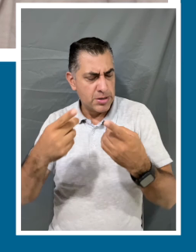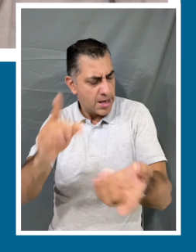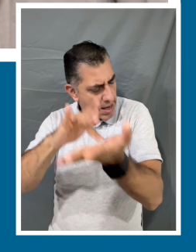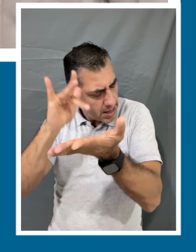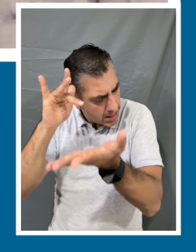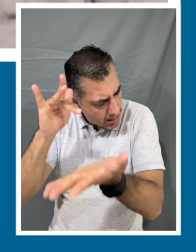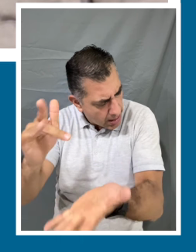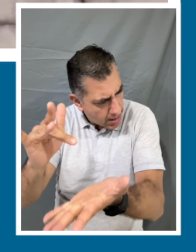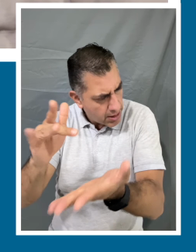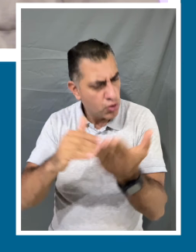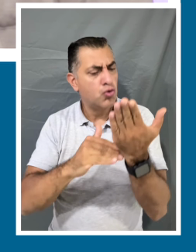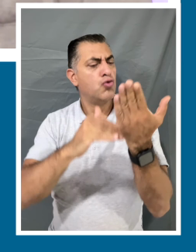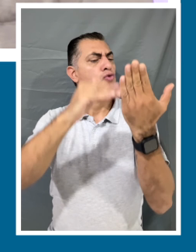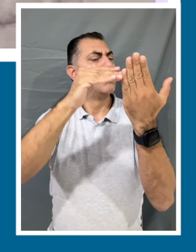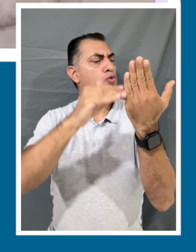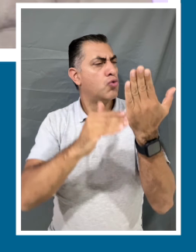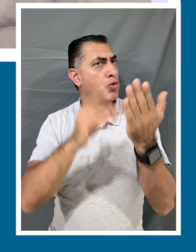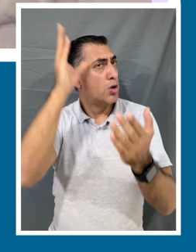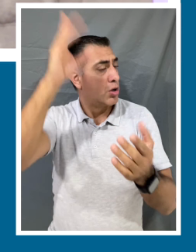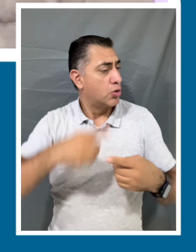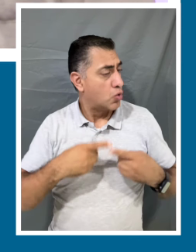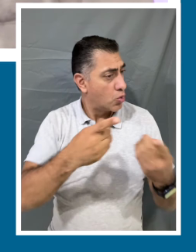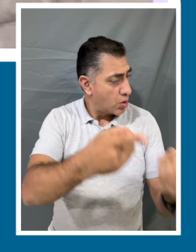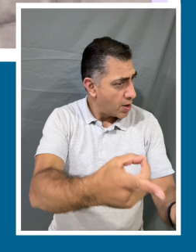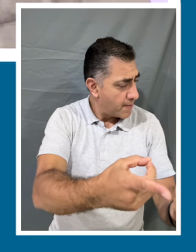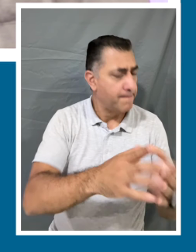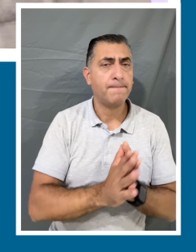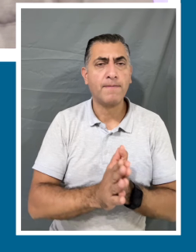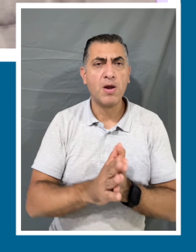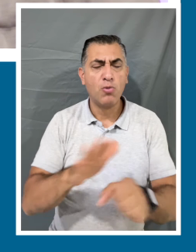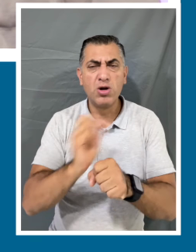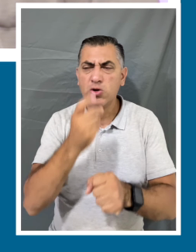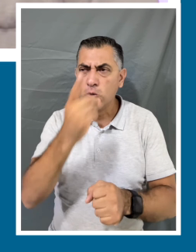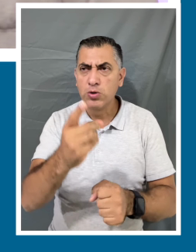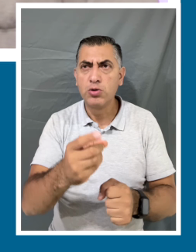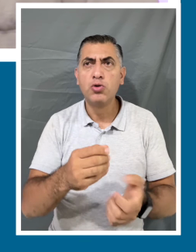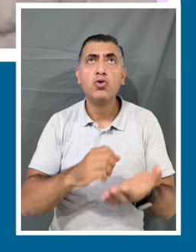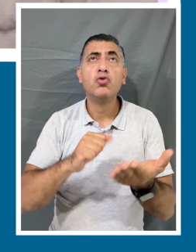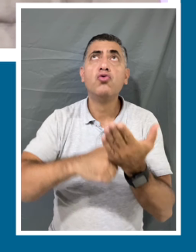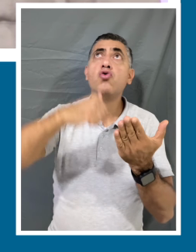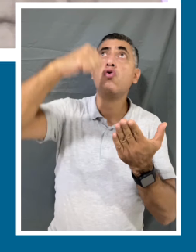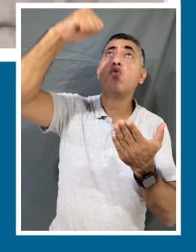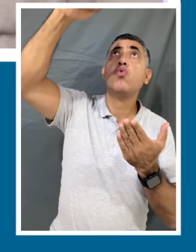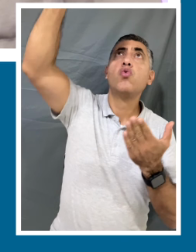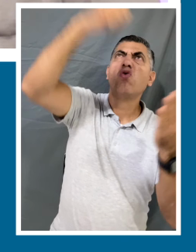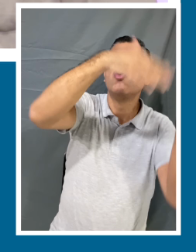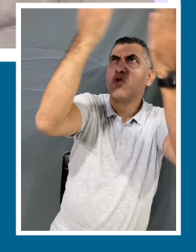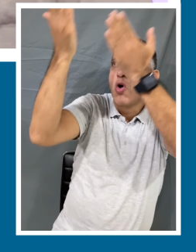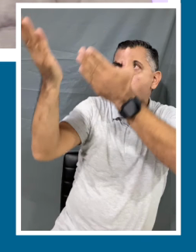dado gracia en la medida en que Cristo ha repartido los dones por esto dice cuando ascendió a lo alto y llevó consigo a los